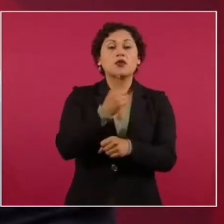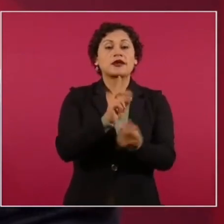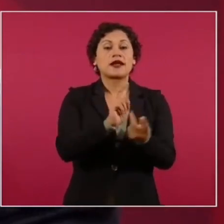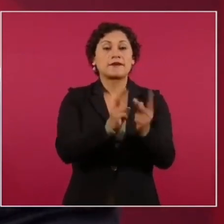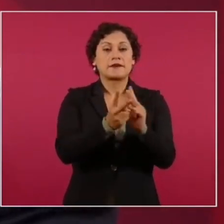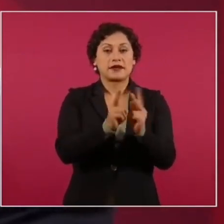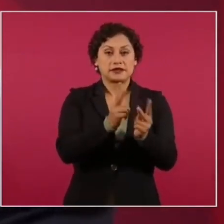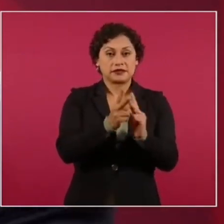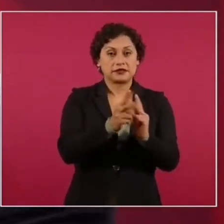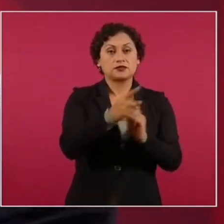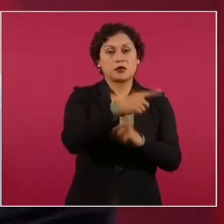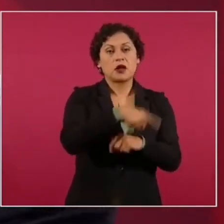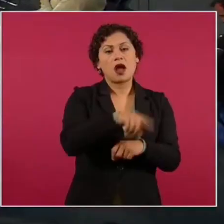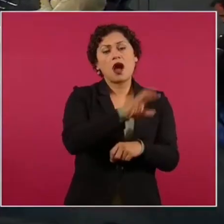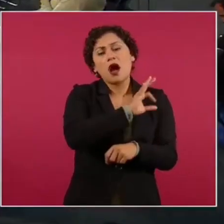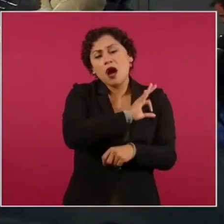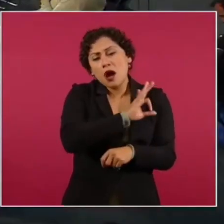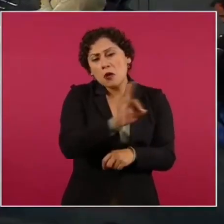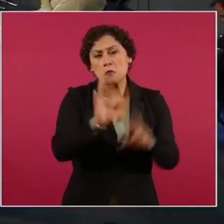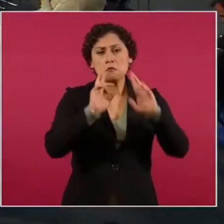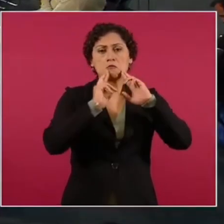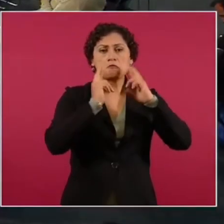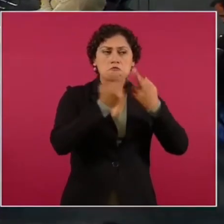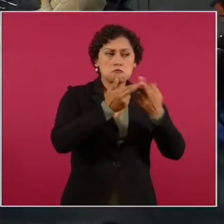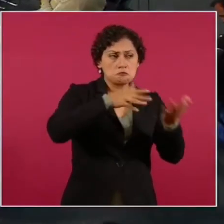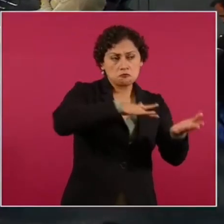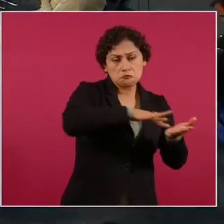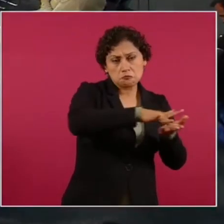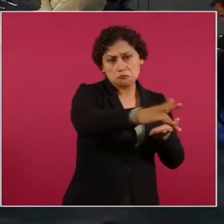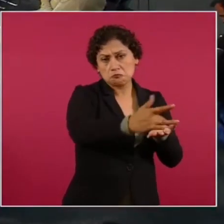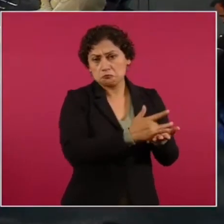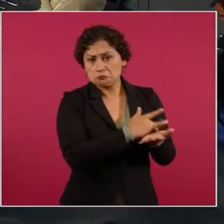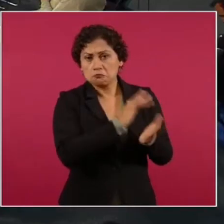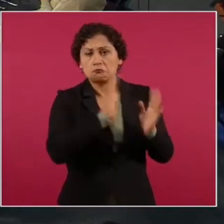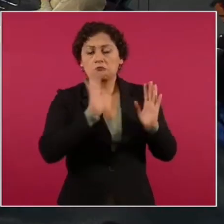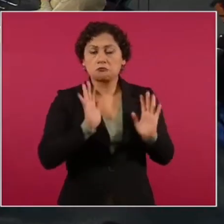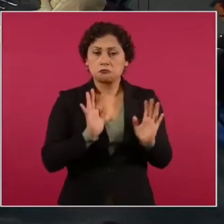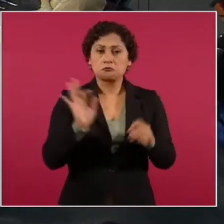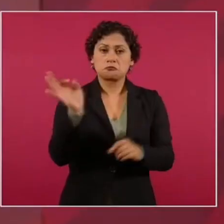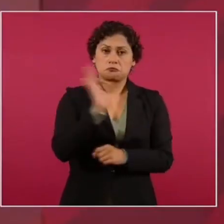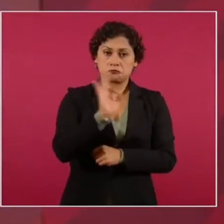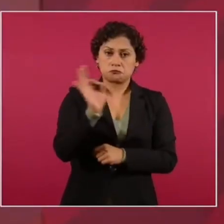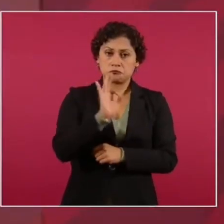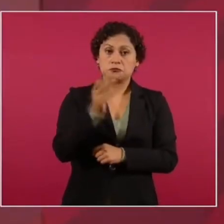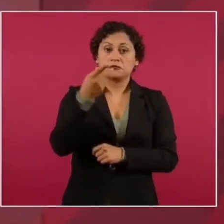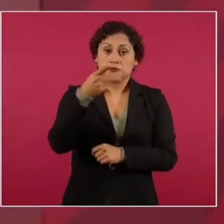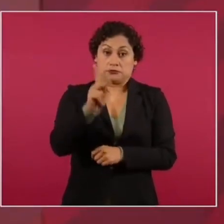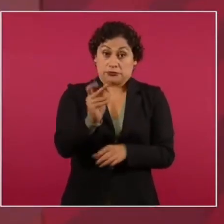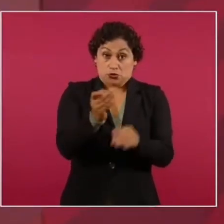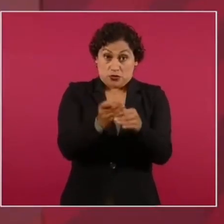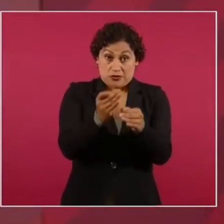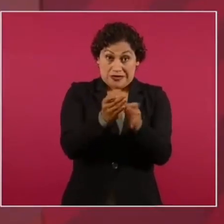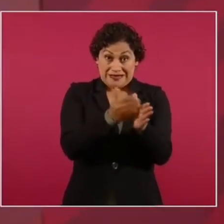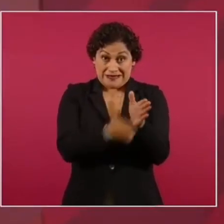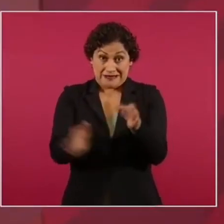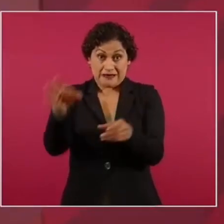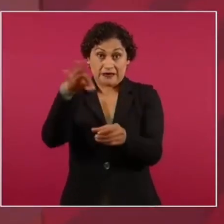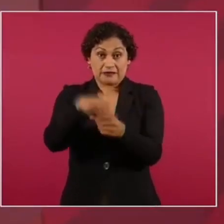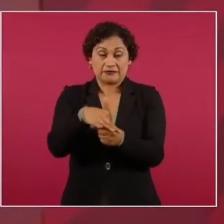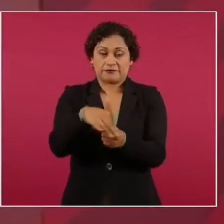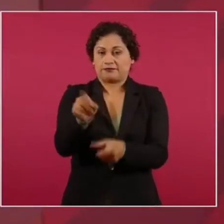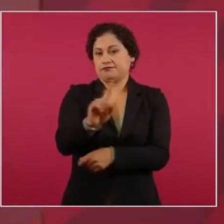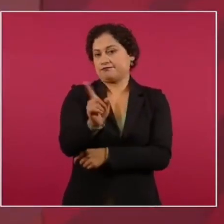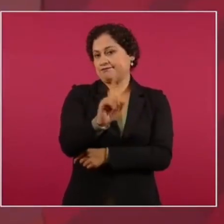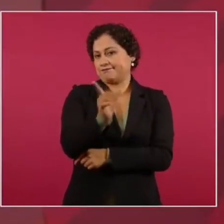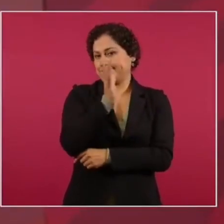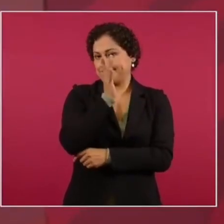pues pueden reunirse y ayudarse mutuamente, pero antes de la elección,